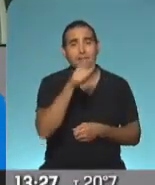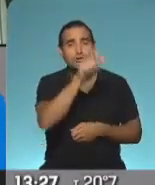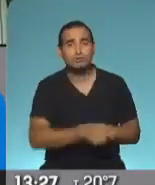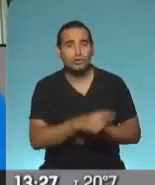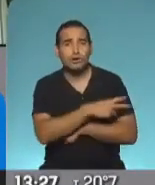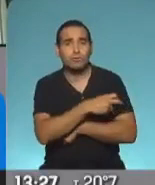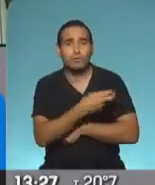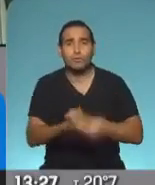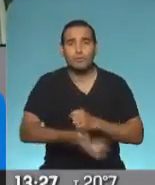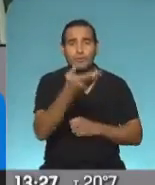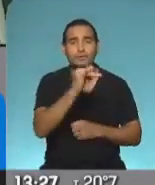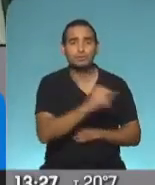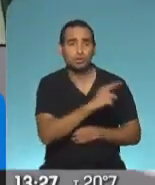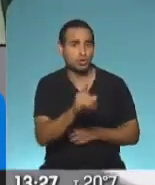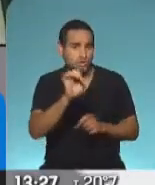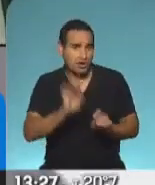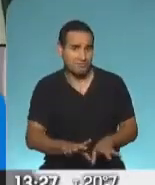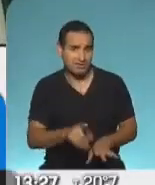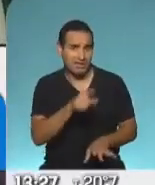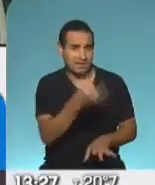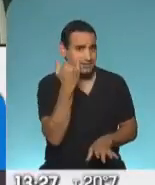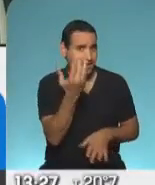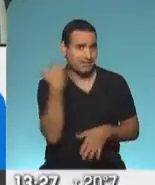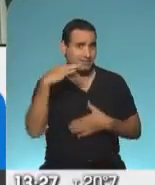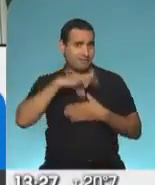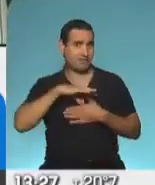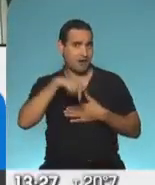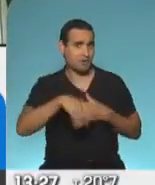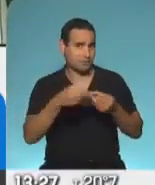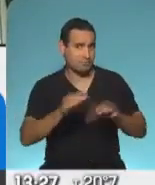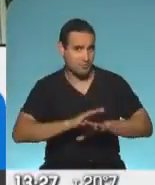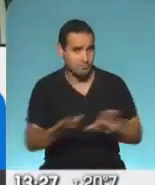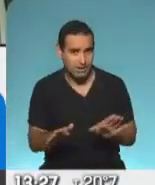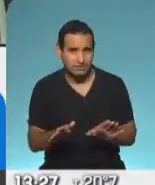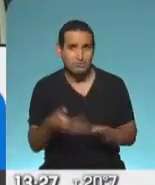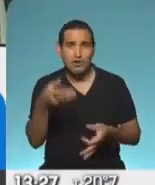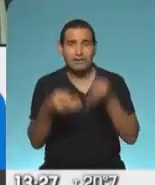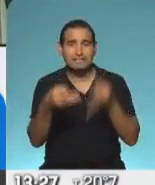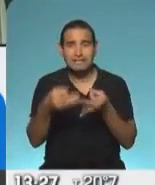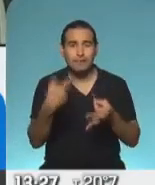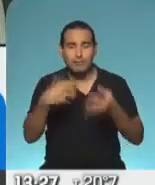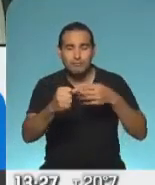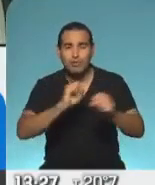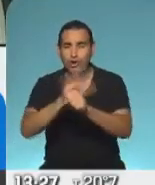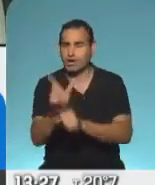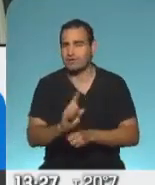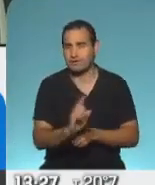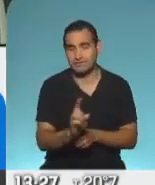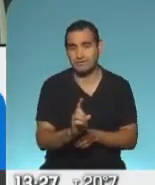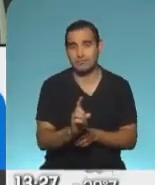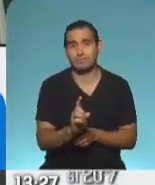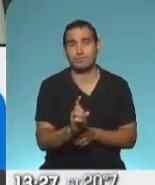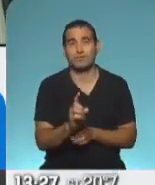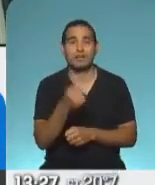miden la producción de anticuerpos en las personas que estuvieron expuestas al virus, de modo tal que no tendrían ninguna utilidad en este caso, porque el hecho de que yo